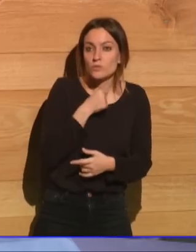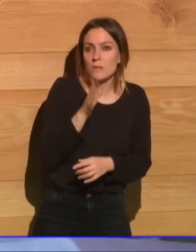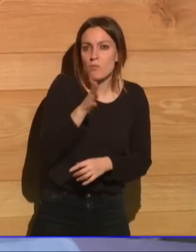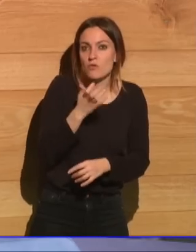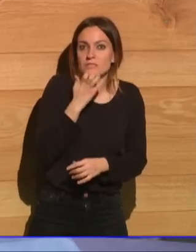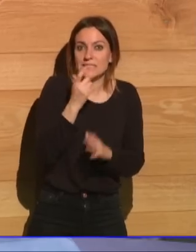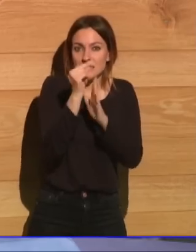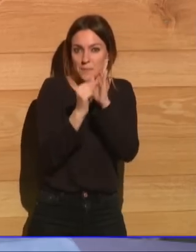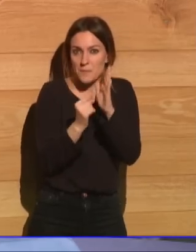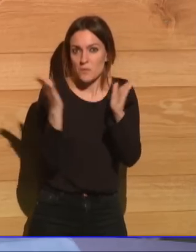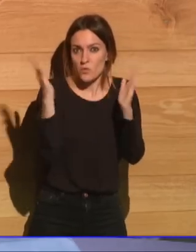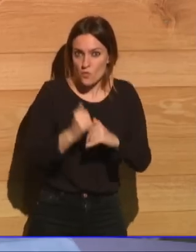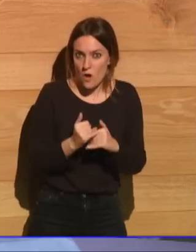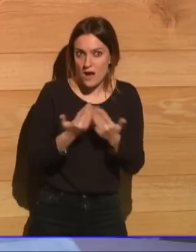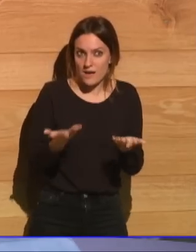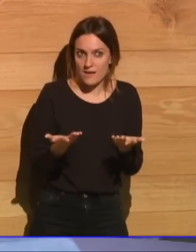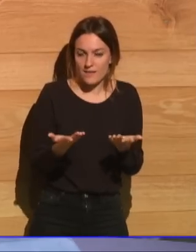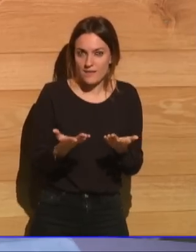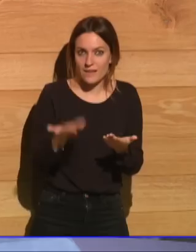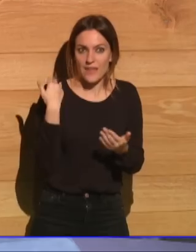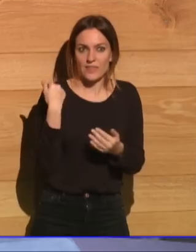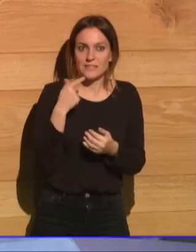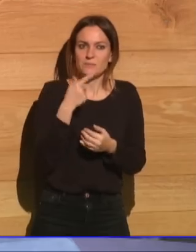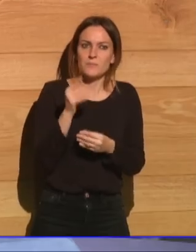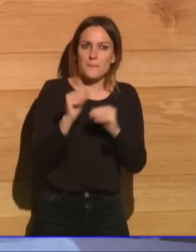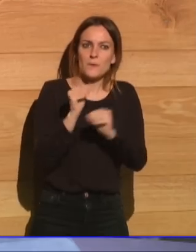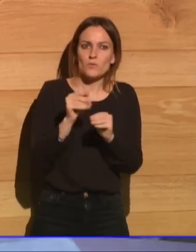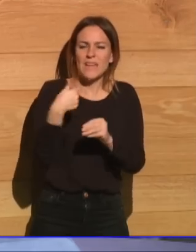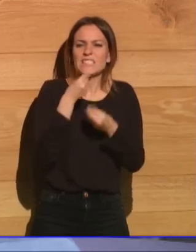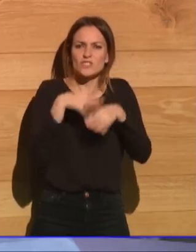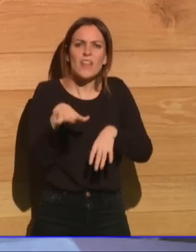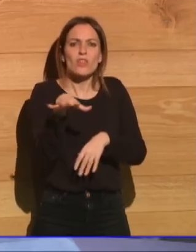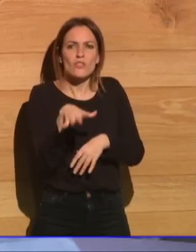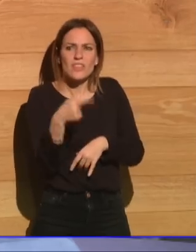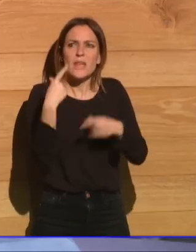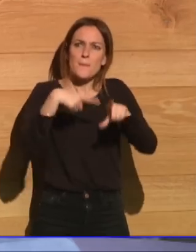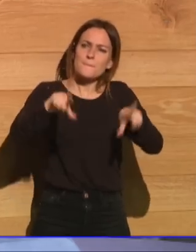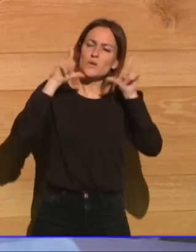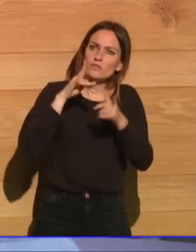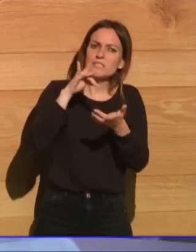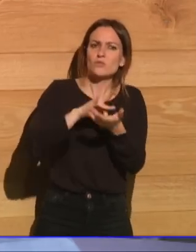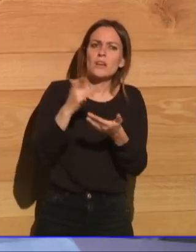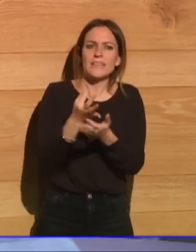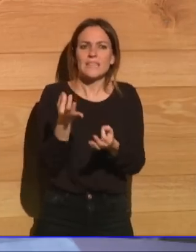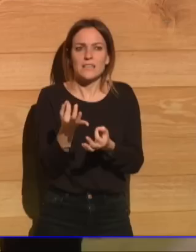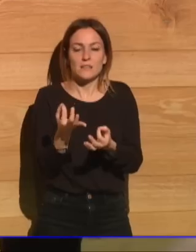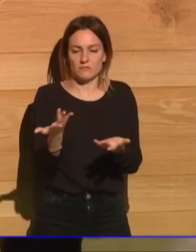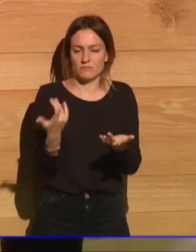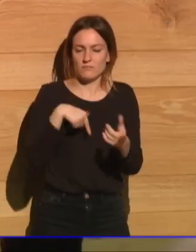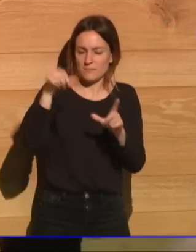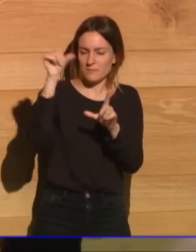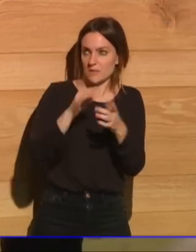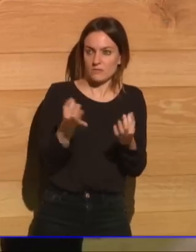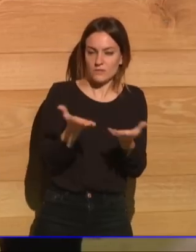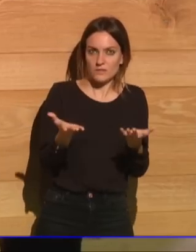que entonces. Entonces sería la historia dónde está. ¿Y qué le pasa a los protagonistas? Y me estás haciendo una peli o un documental. ¿Y por qué de repente en mitad de